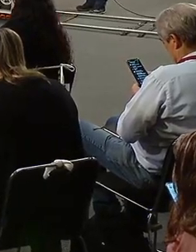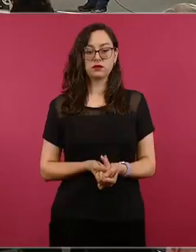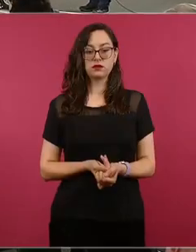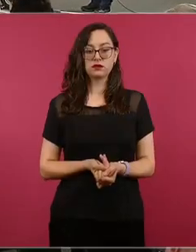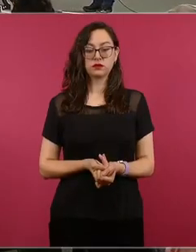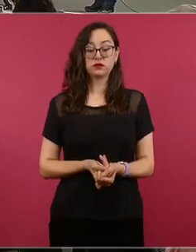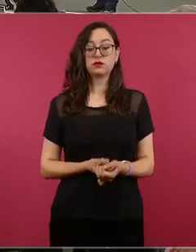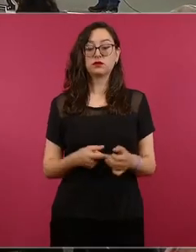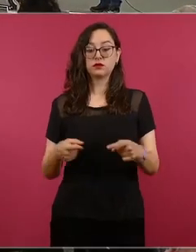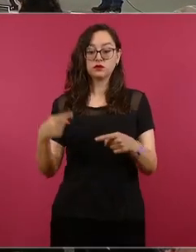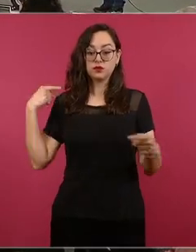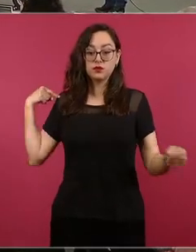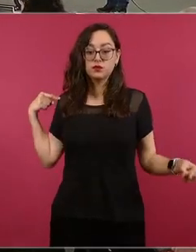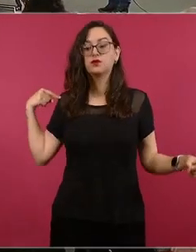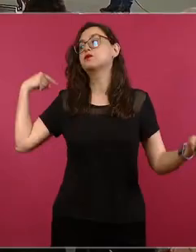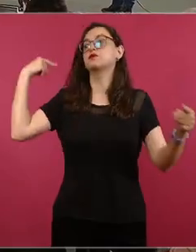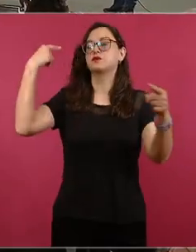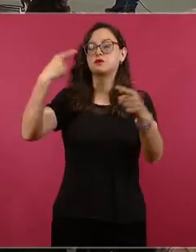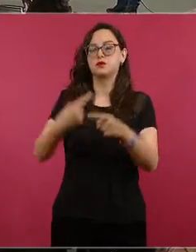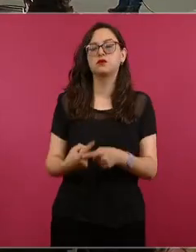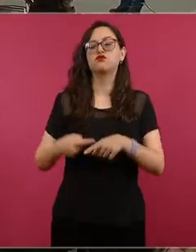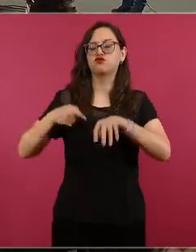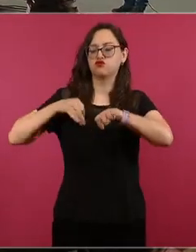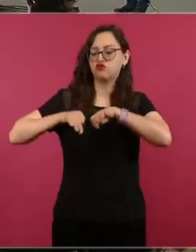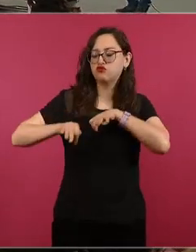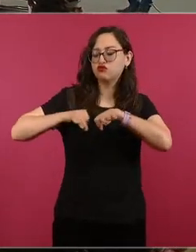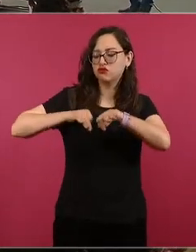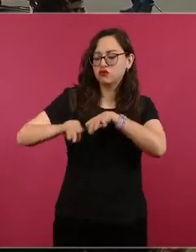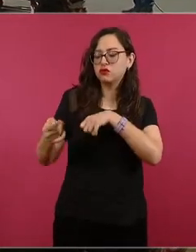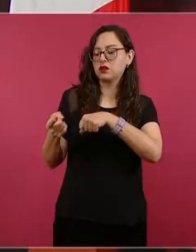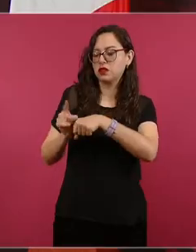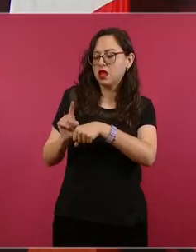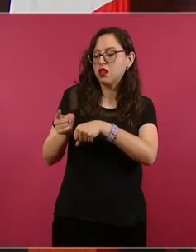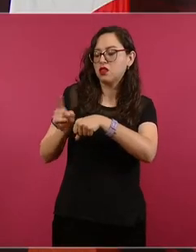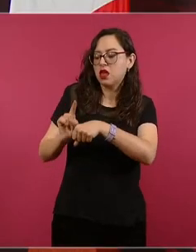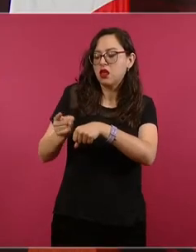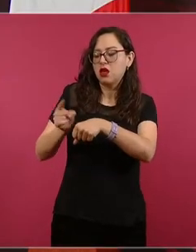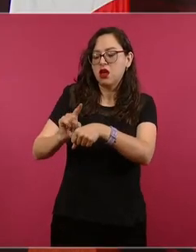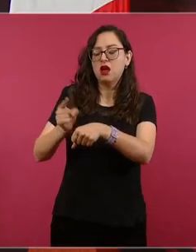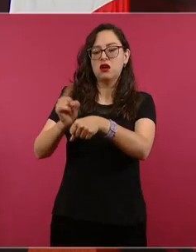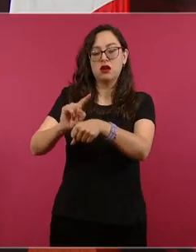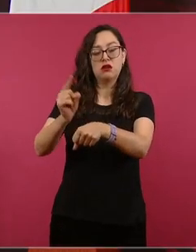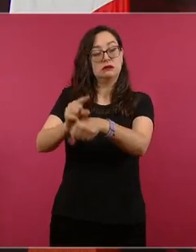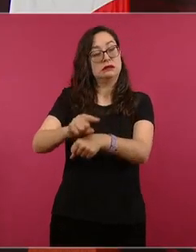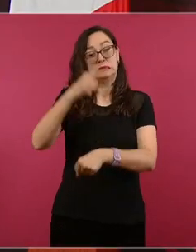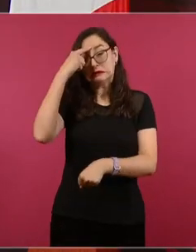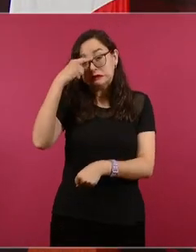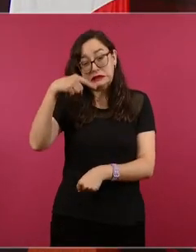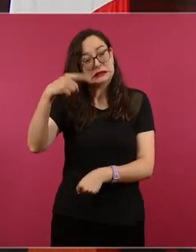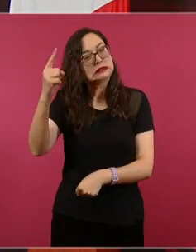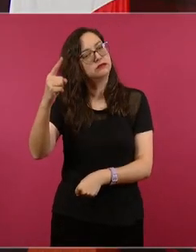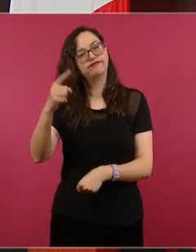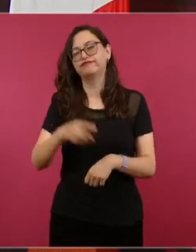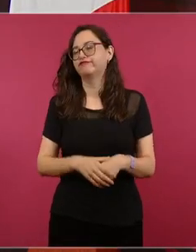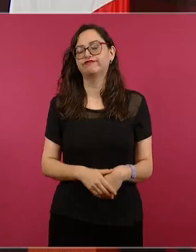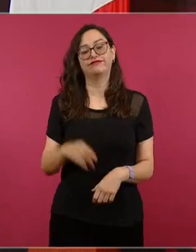de muchos agentes. Aquí aprovecho también para mandarles un